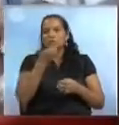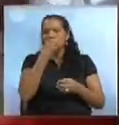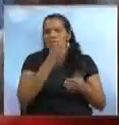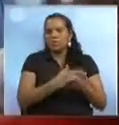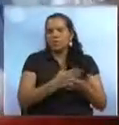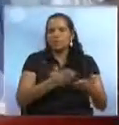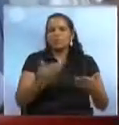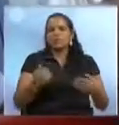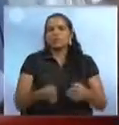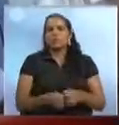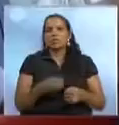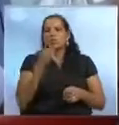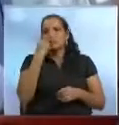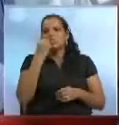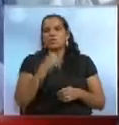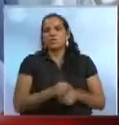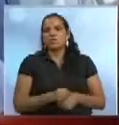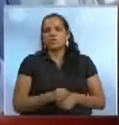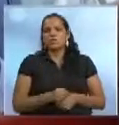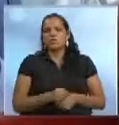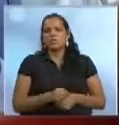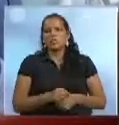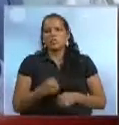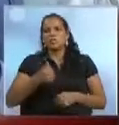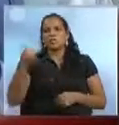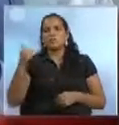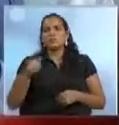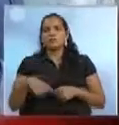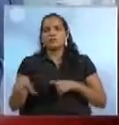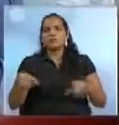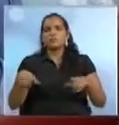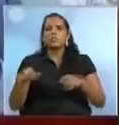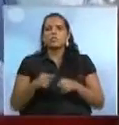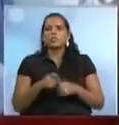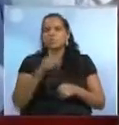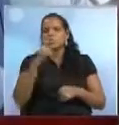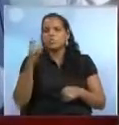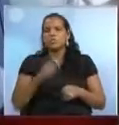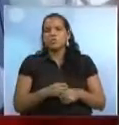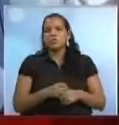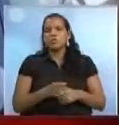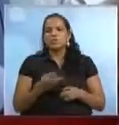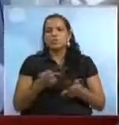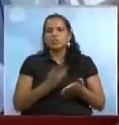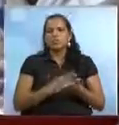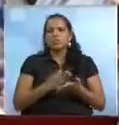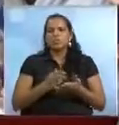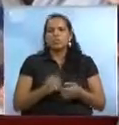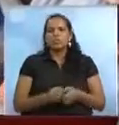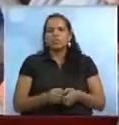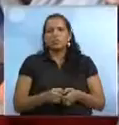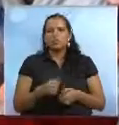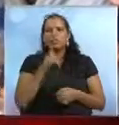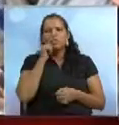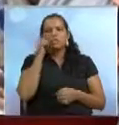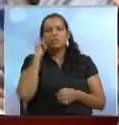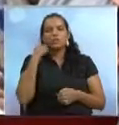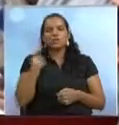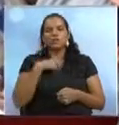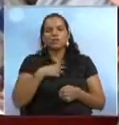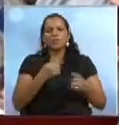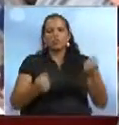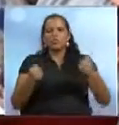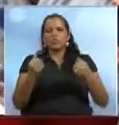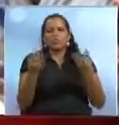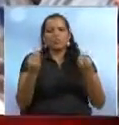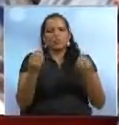cucharita y coman las 50 personas. Otros hacen de 100 y ellos mismos preparan su comidita. Partimos ayer, pero como los camiones